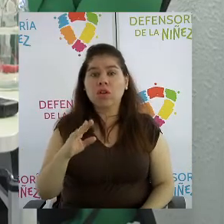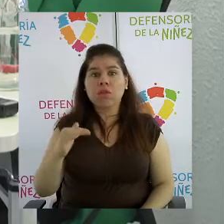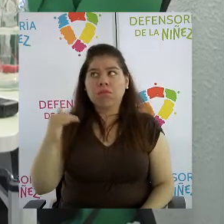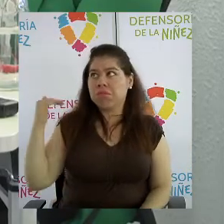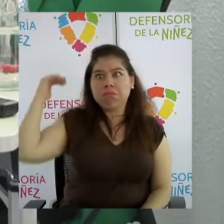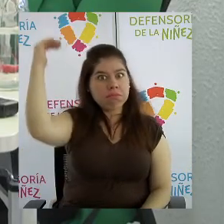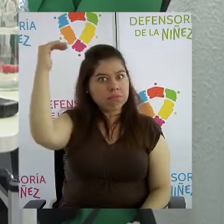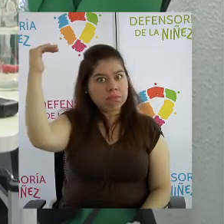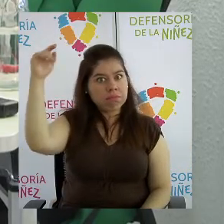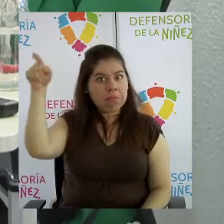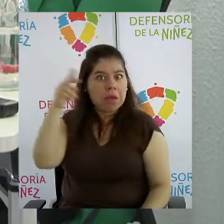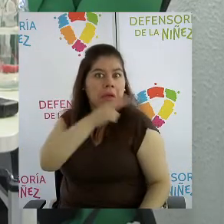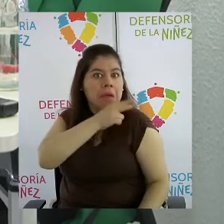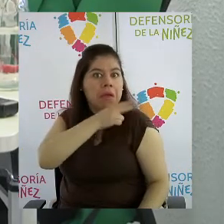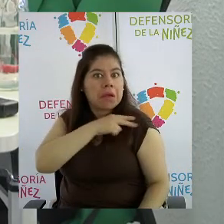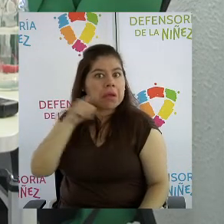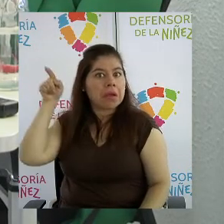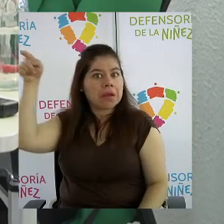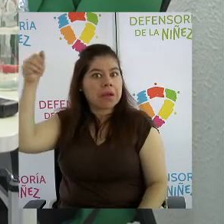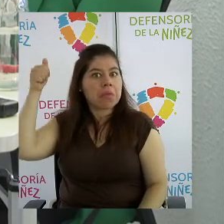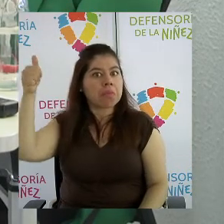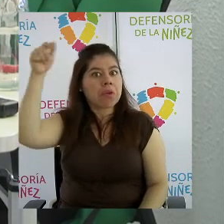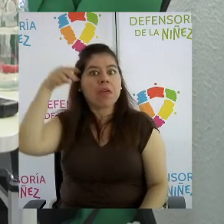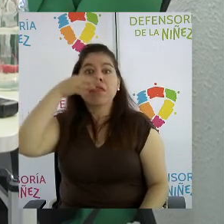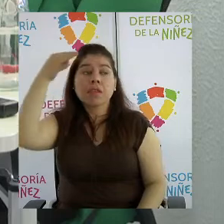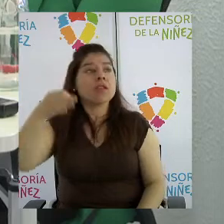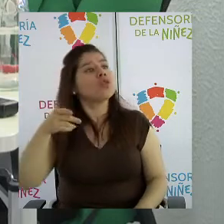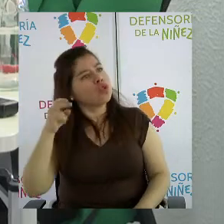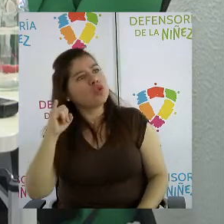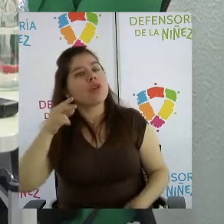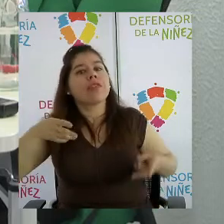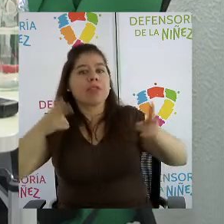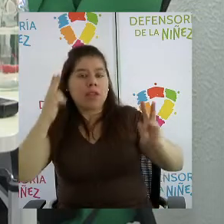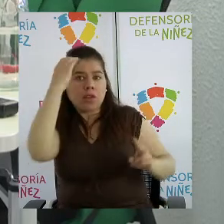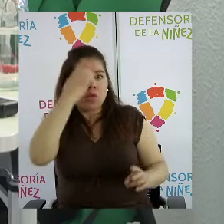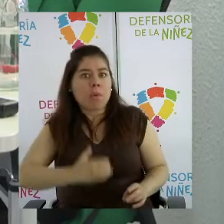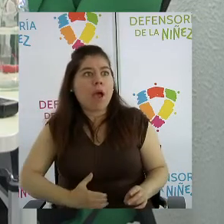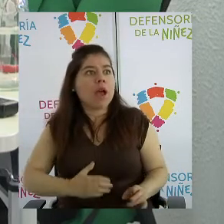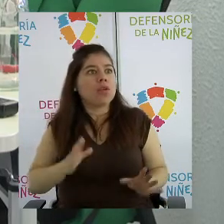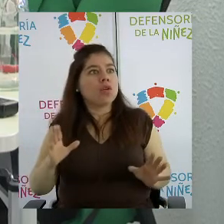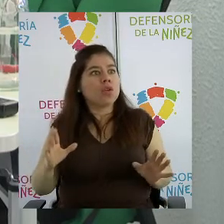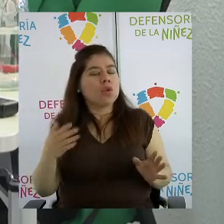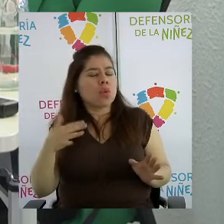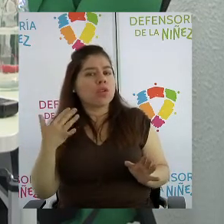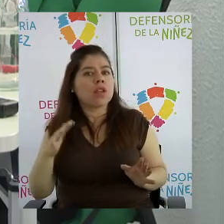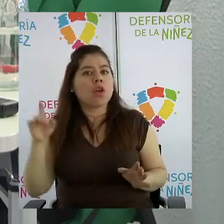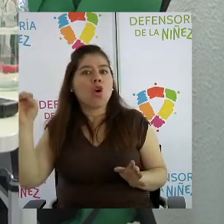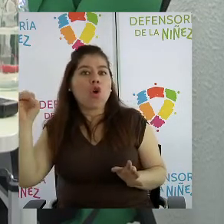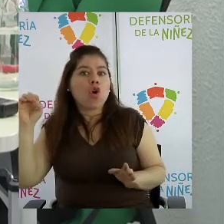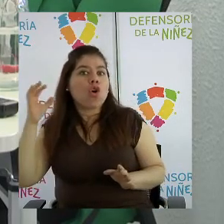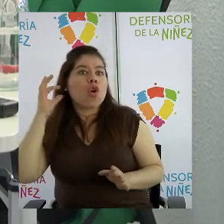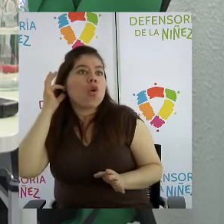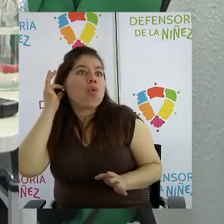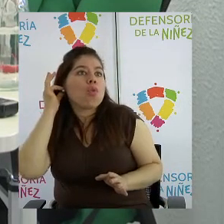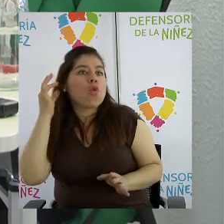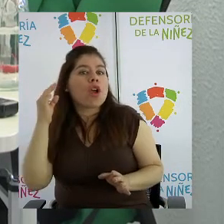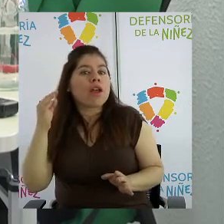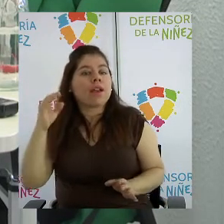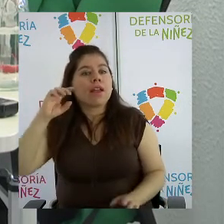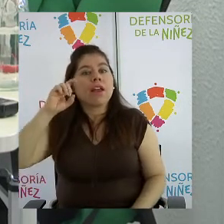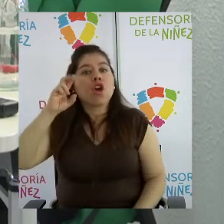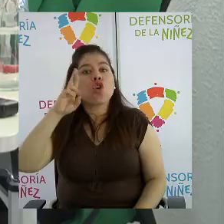saco nada de que el general director diga que los derechos humanos son importantes para Carabineros o que la general Robles, que es la general de la zona de familia, diga que son importantes, si el